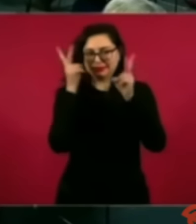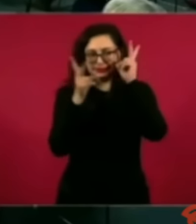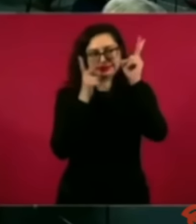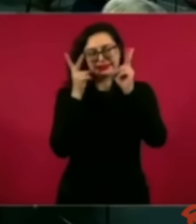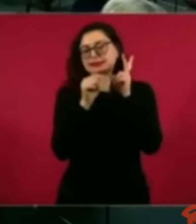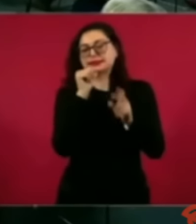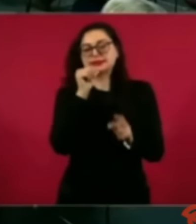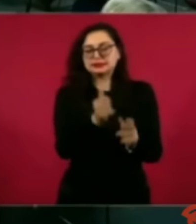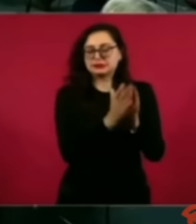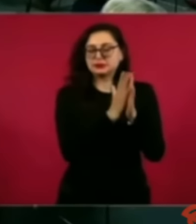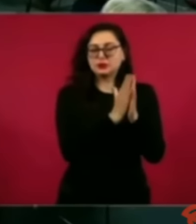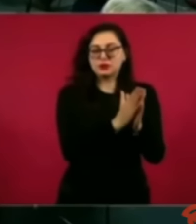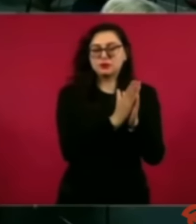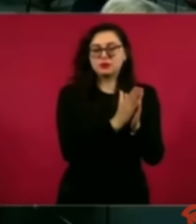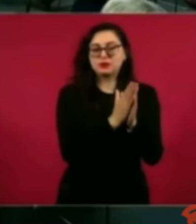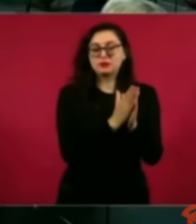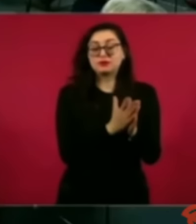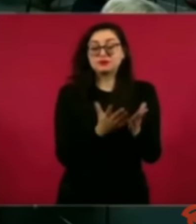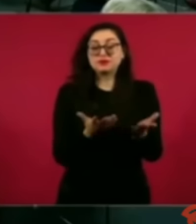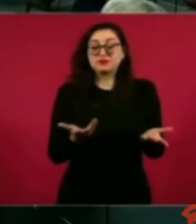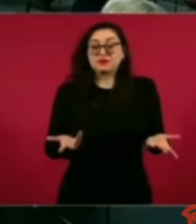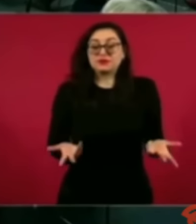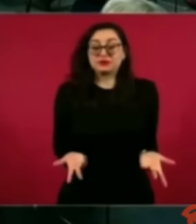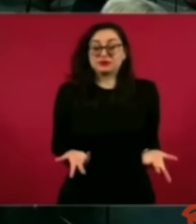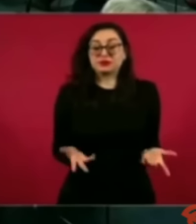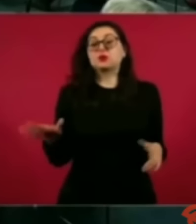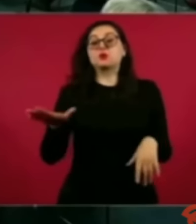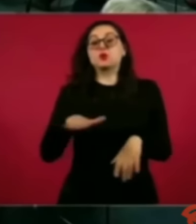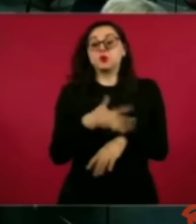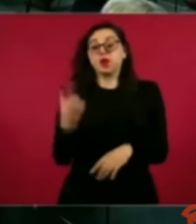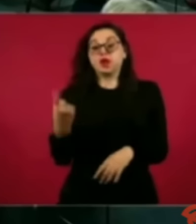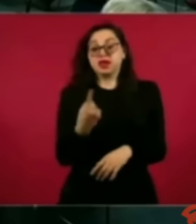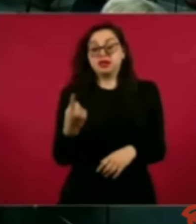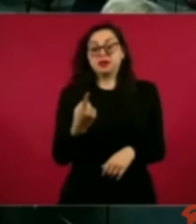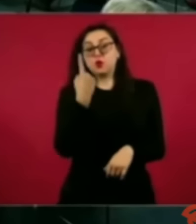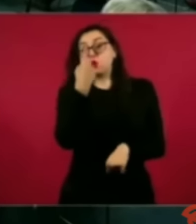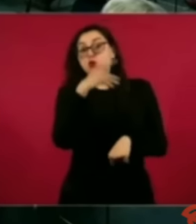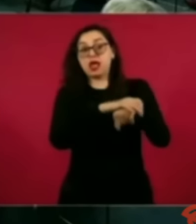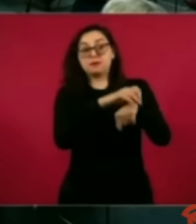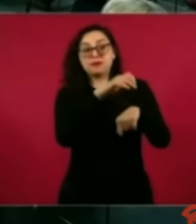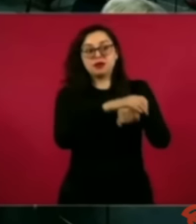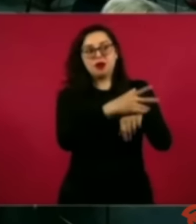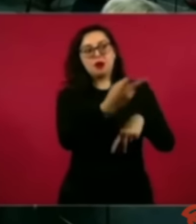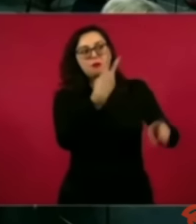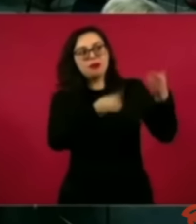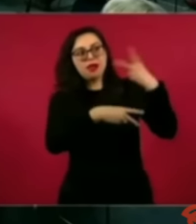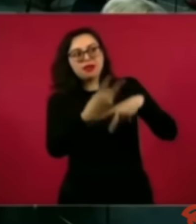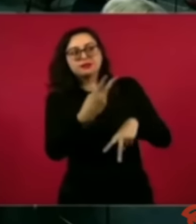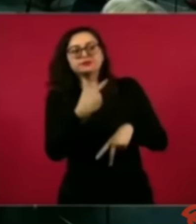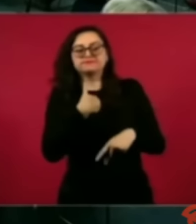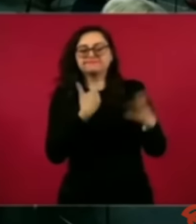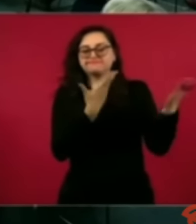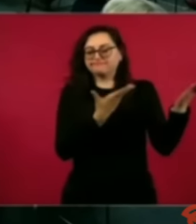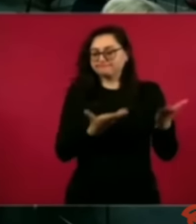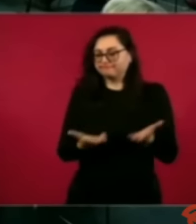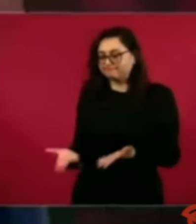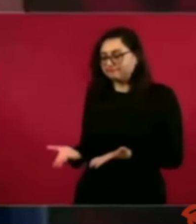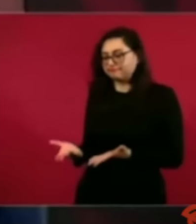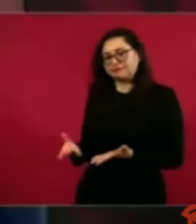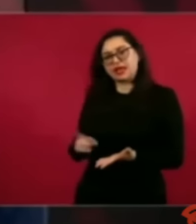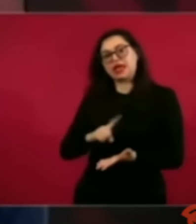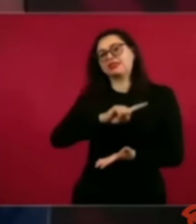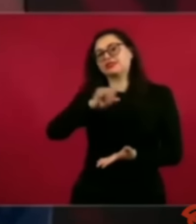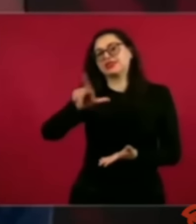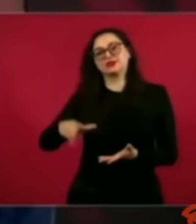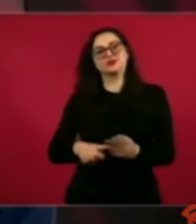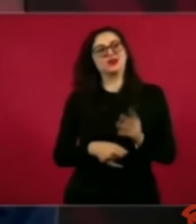Y además, porque si yo recibo a un amigo, pues tengo